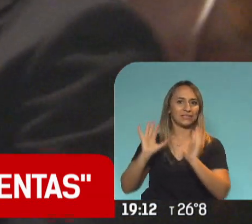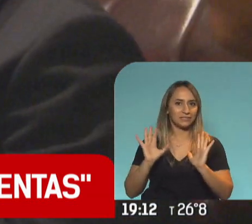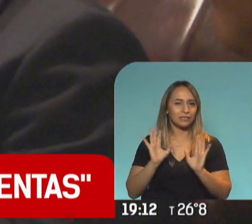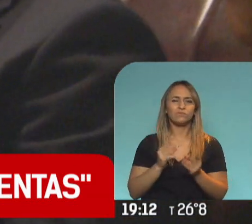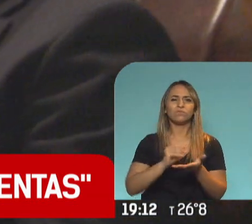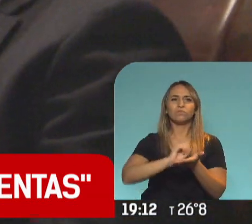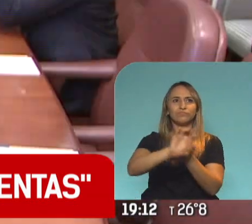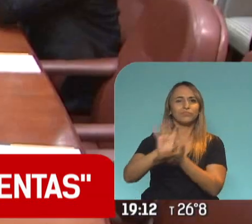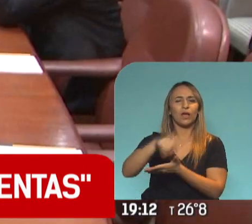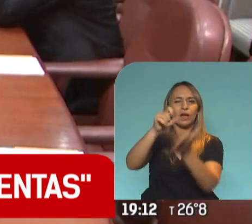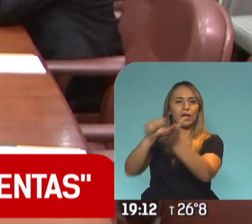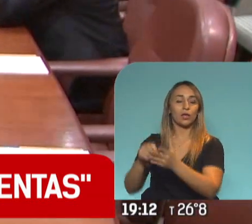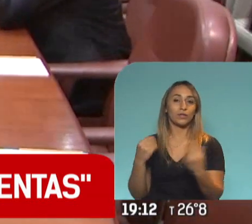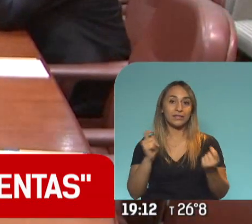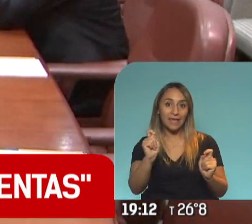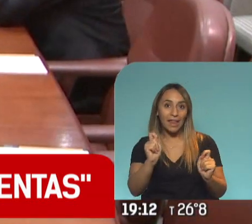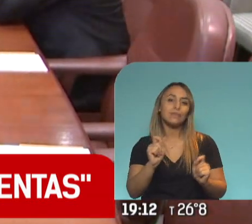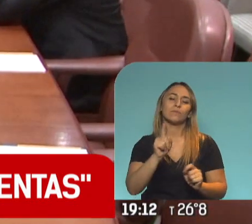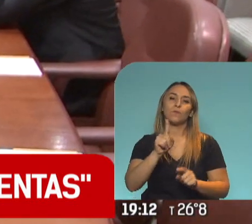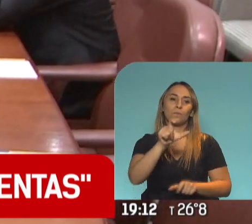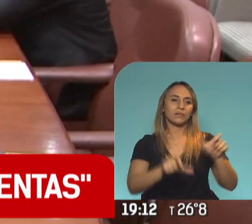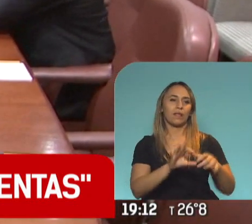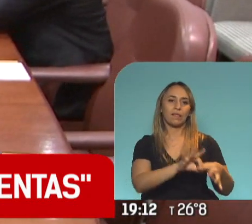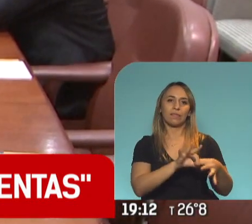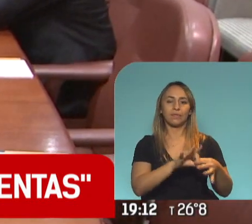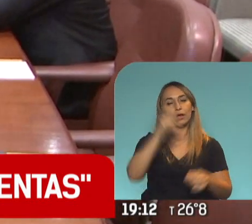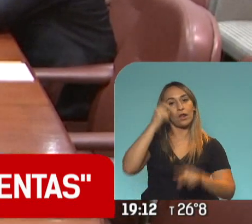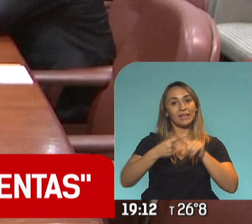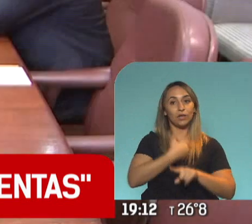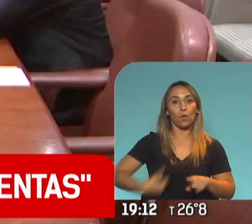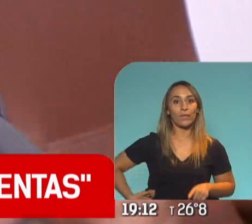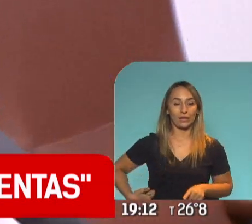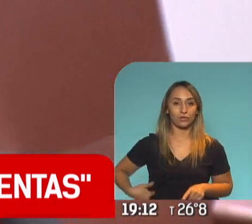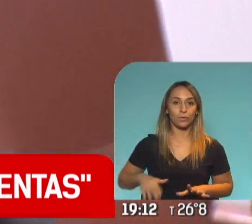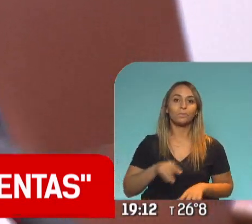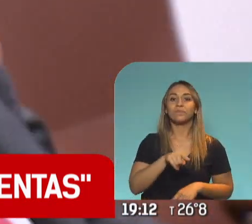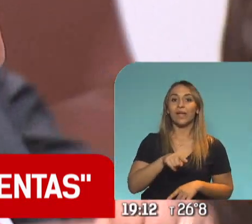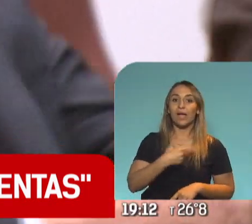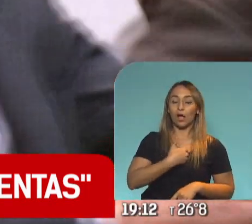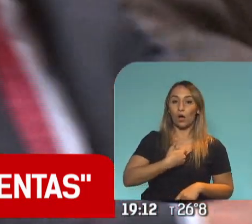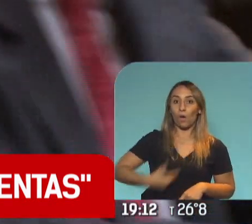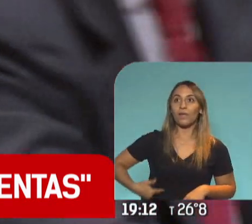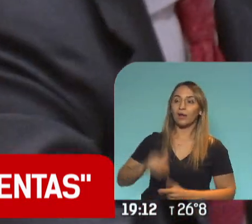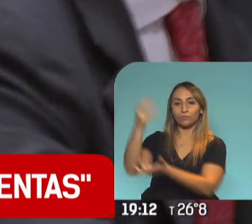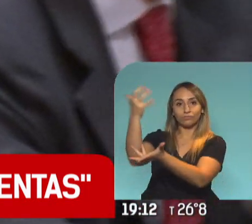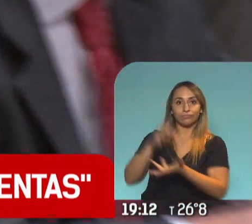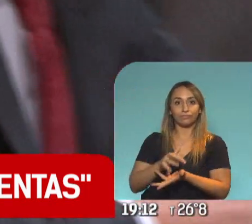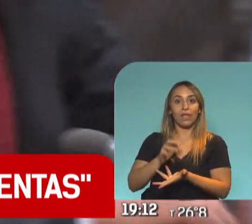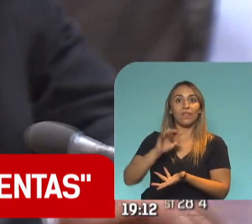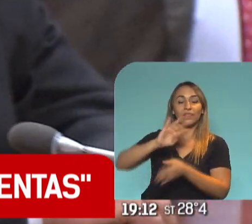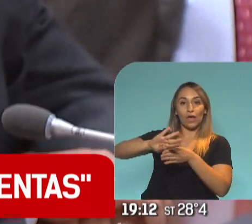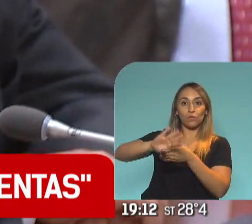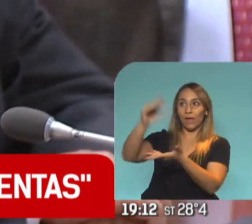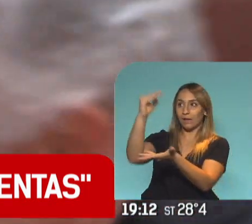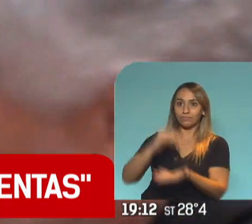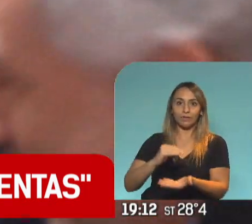personas vinculadas con el gobierno anterior, que fue el que tomó la deuda. Es decir, ahí está configurado el dólar. No es que tomaron deuda